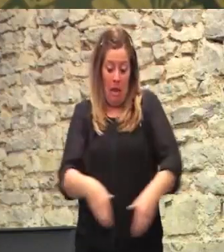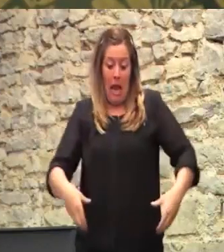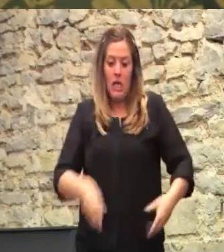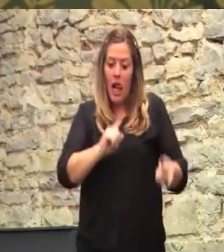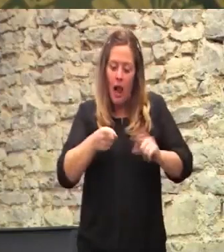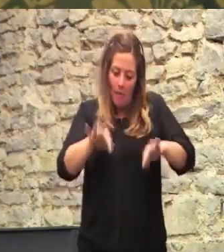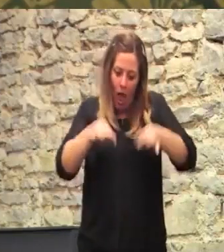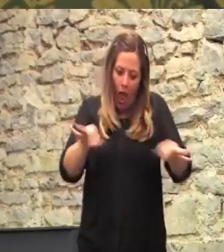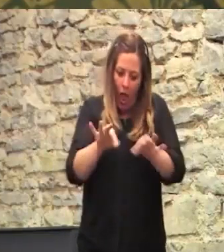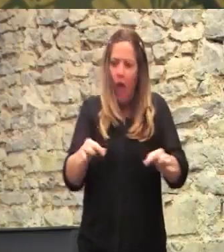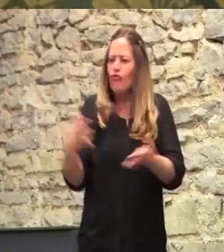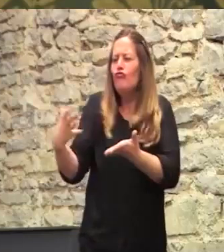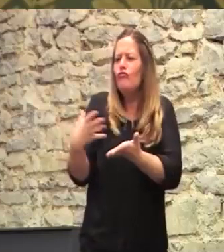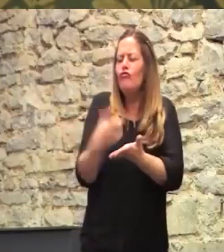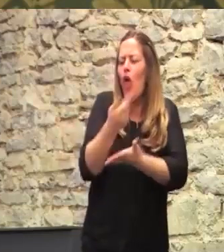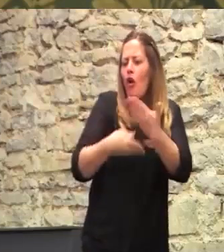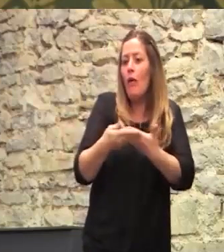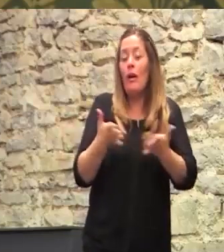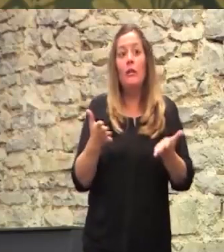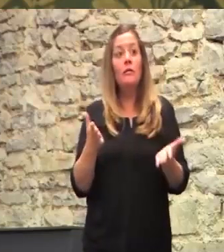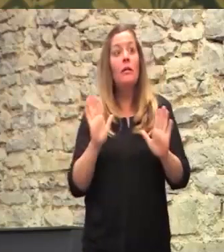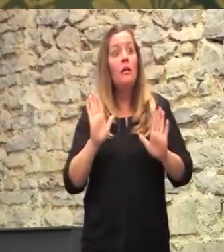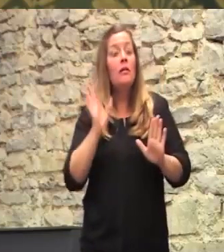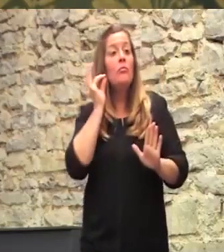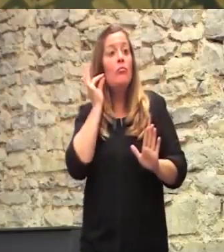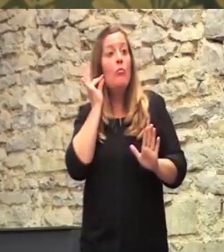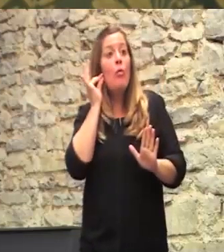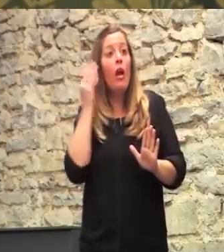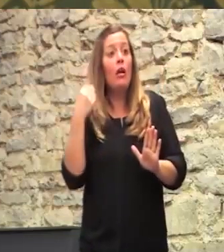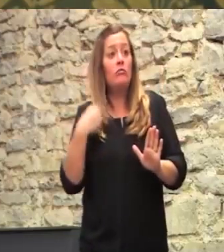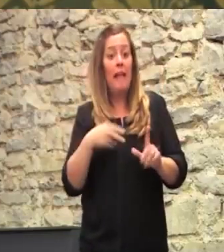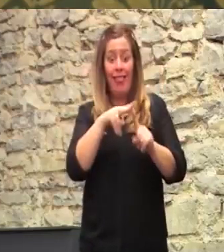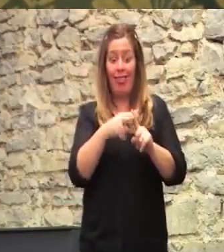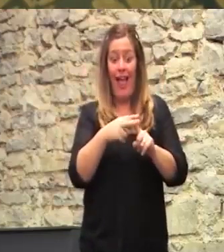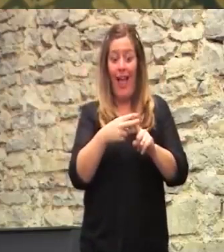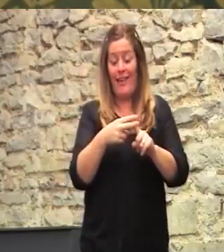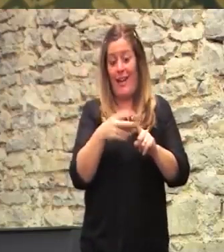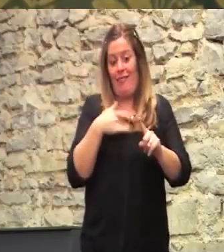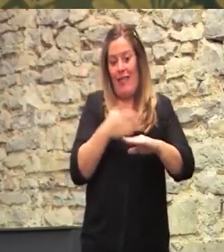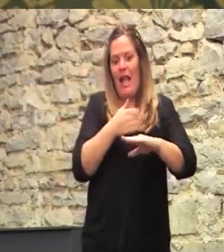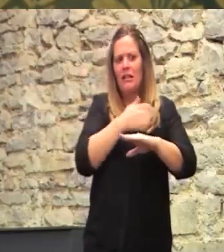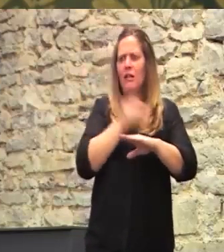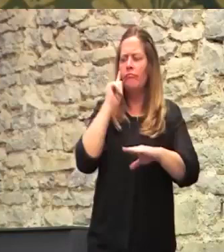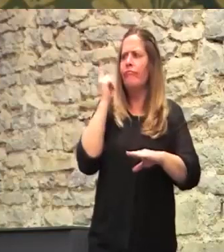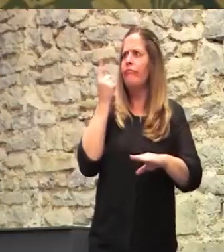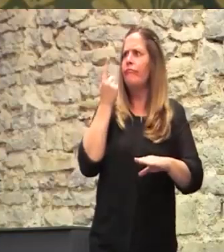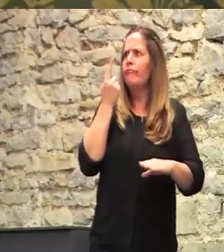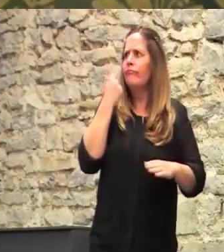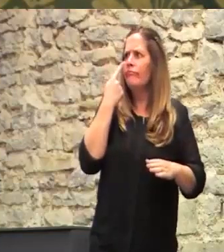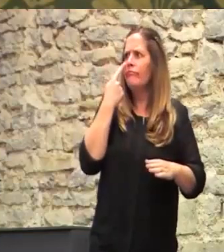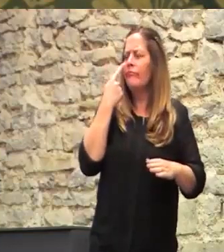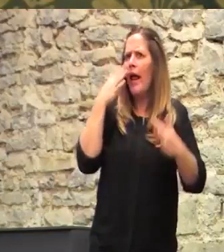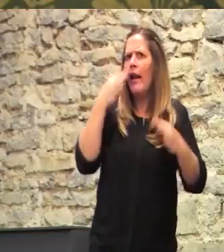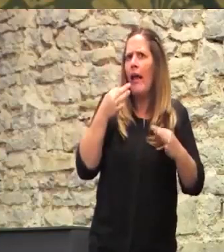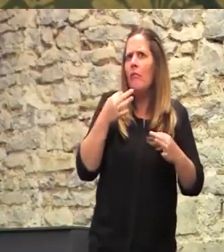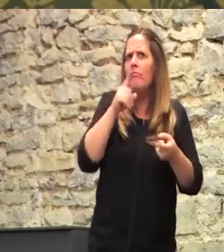se dio cuenta después de haber estado en el taller unos días antes que en realidad del marido